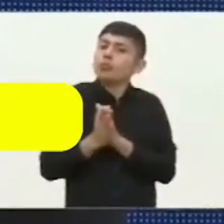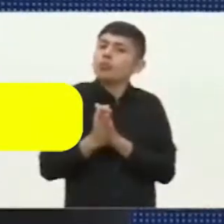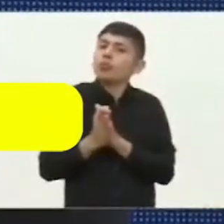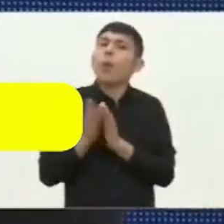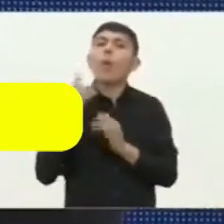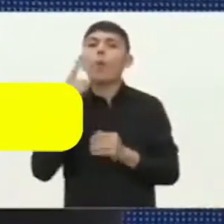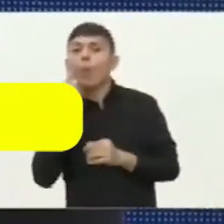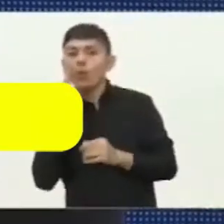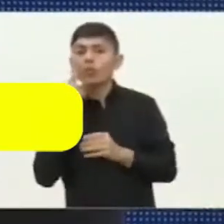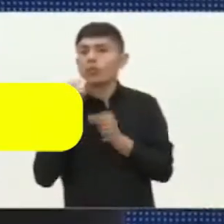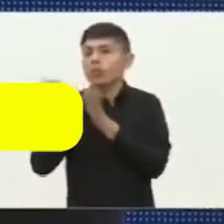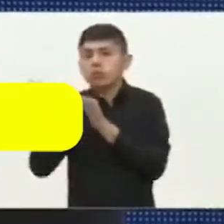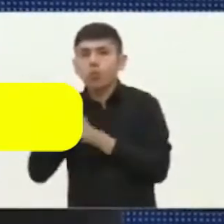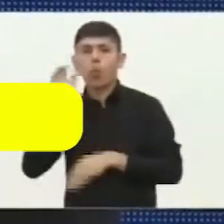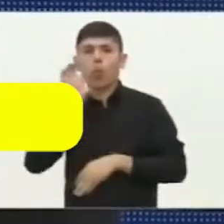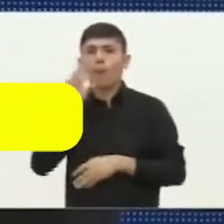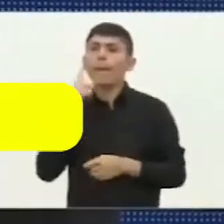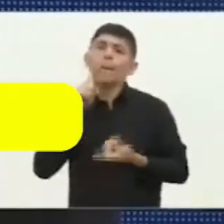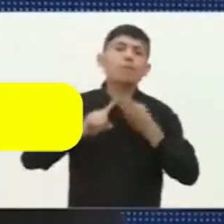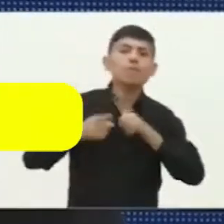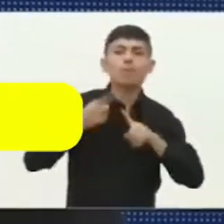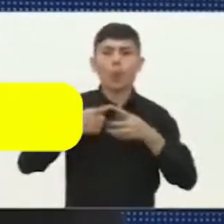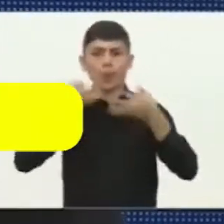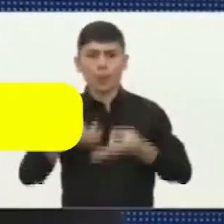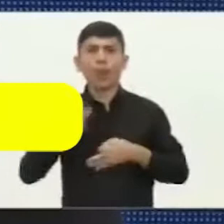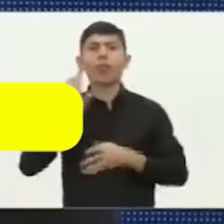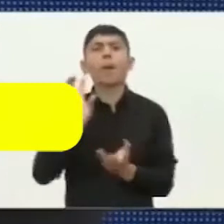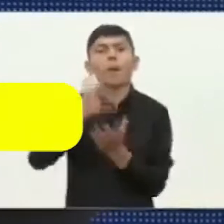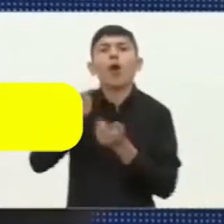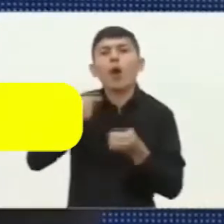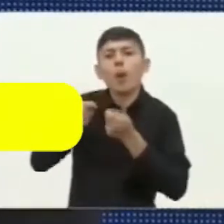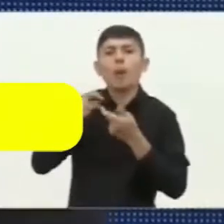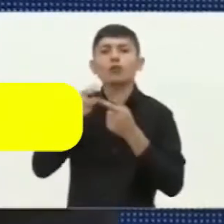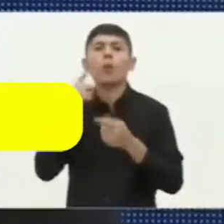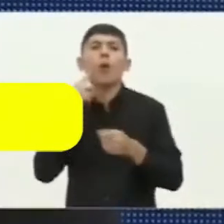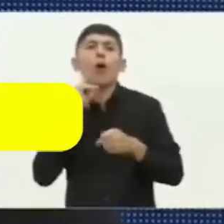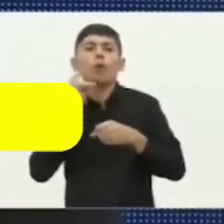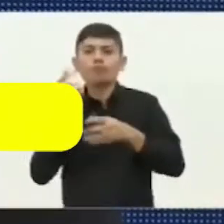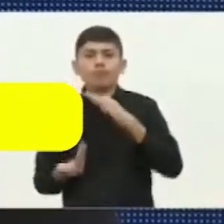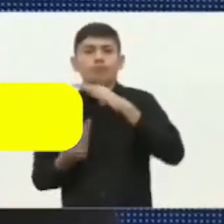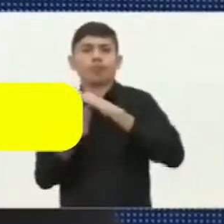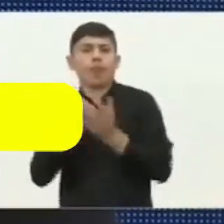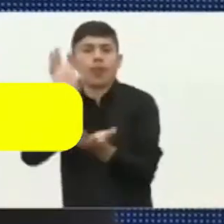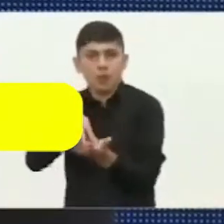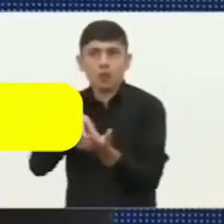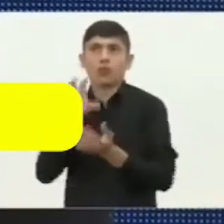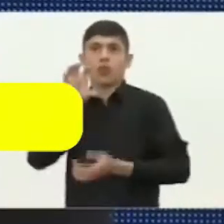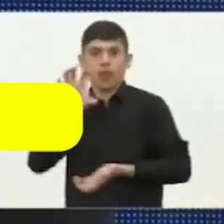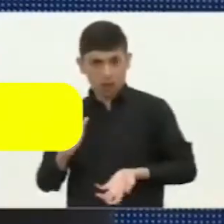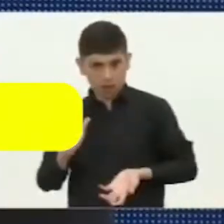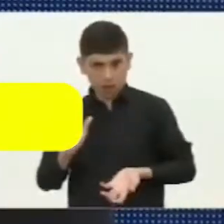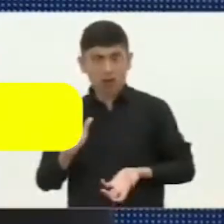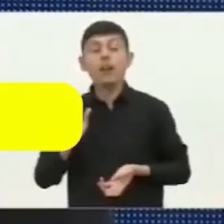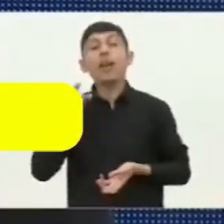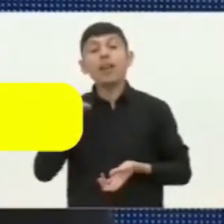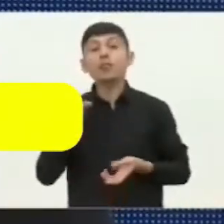los municipios y comunas de la provincia y con los centros de comercio, las cámaras de comercio, los centros económicos de la provincia. En esto es